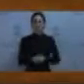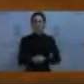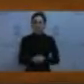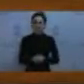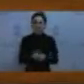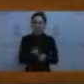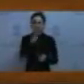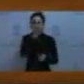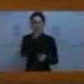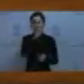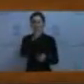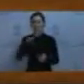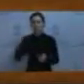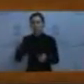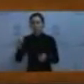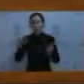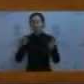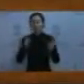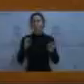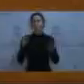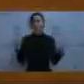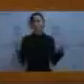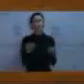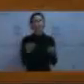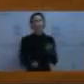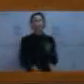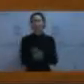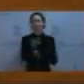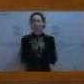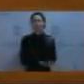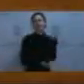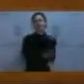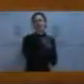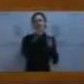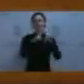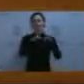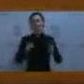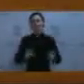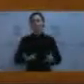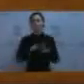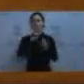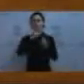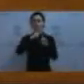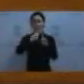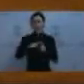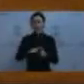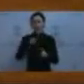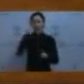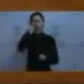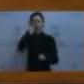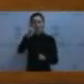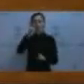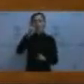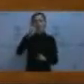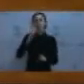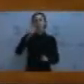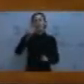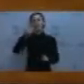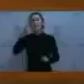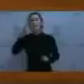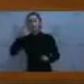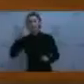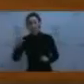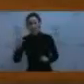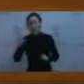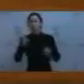año 2000 no tuvieron más remedio que crear la Federación Asturiana de Parroquias Rurales, FAPAR, para intentar buscar soluciones